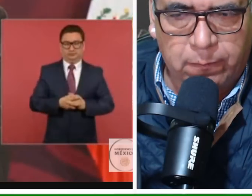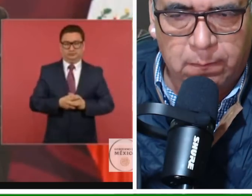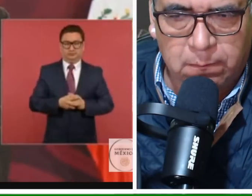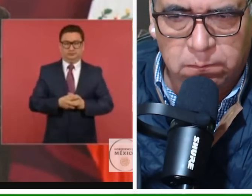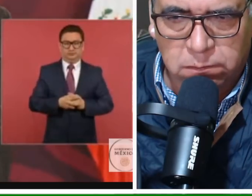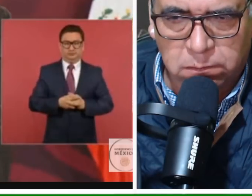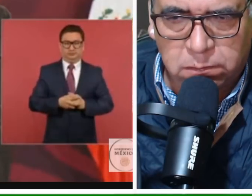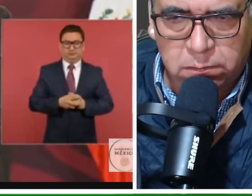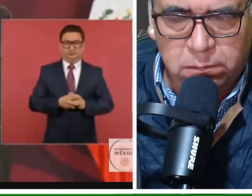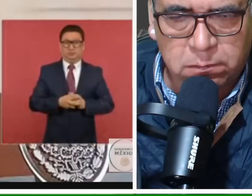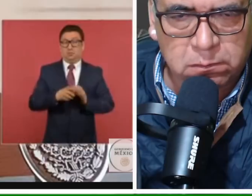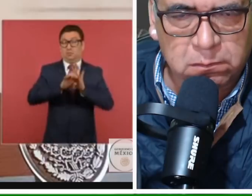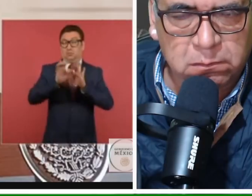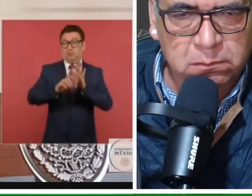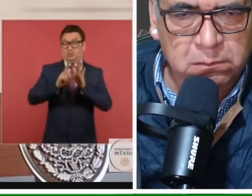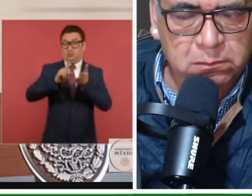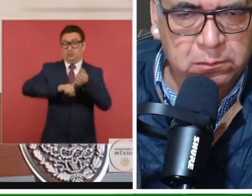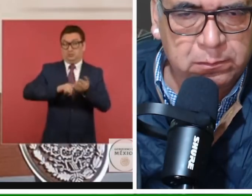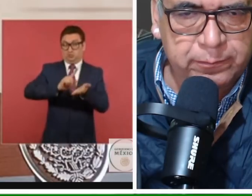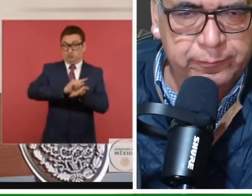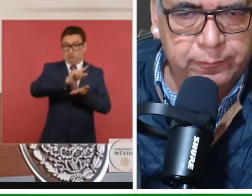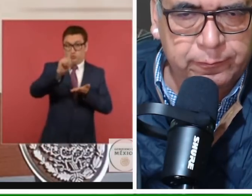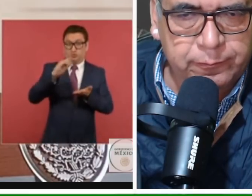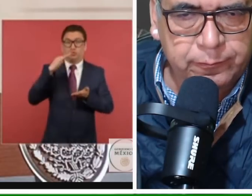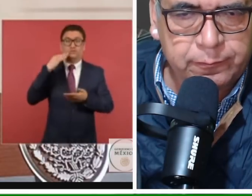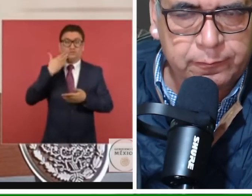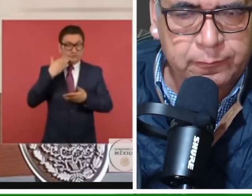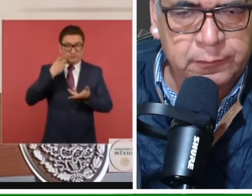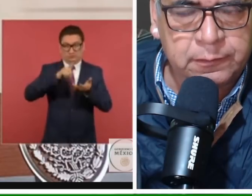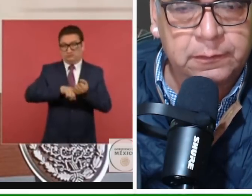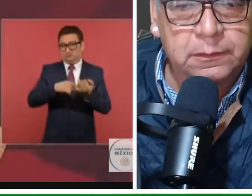en Twitter, en Facebook,